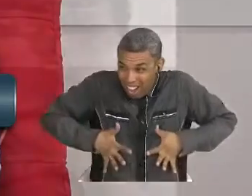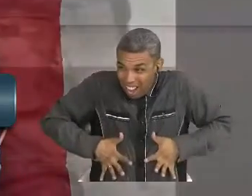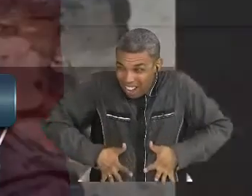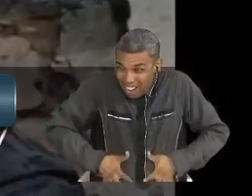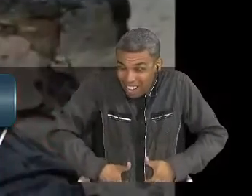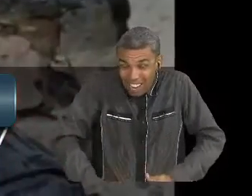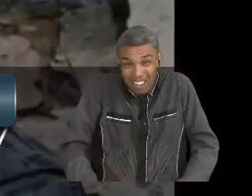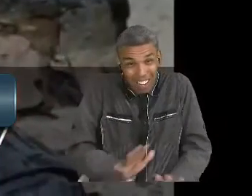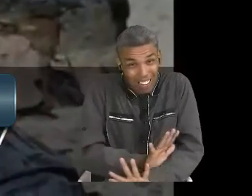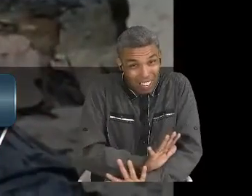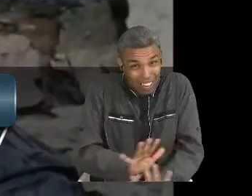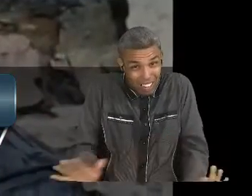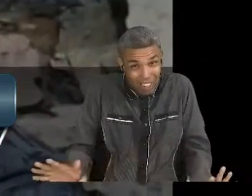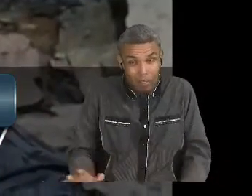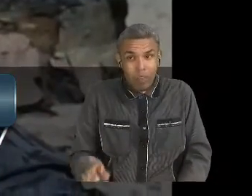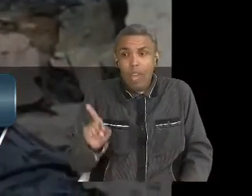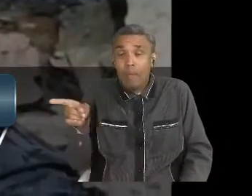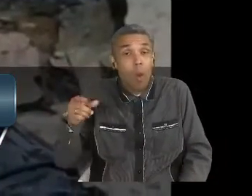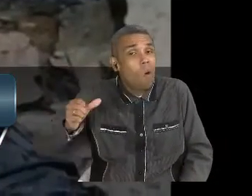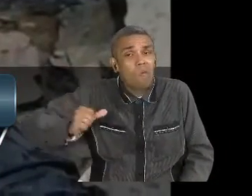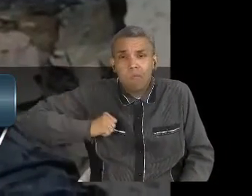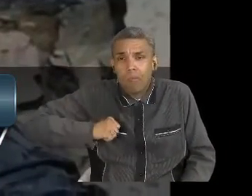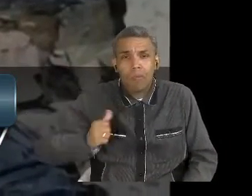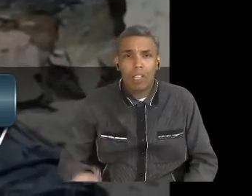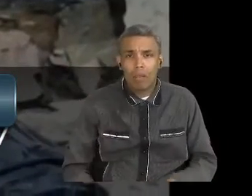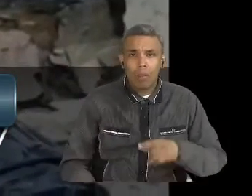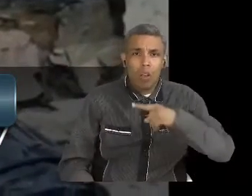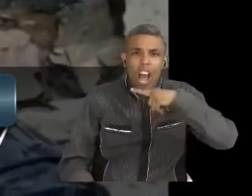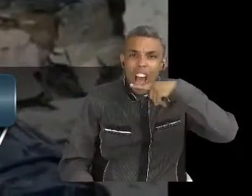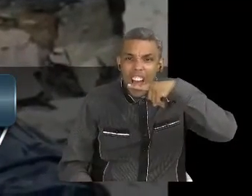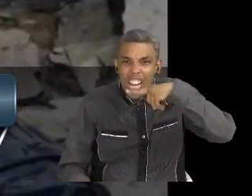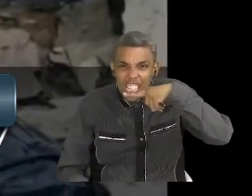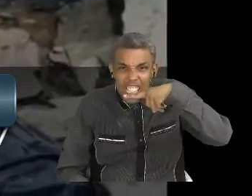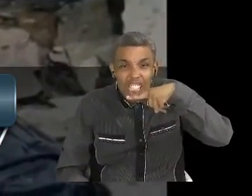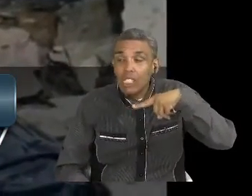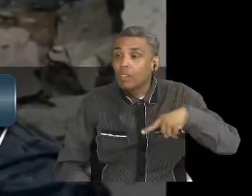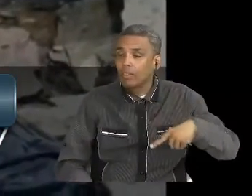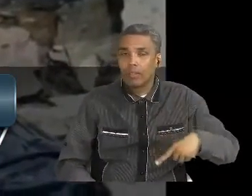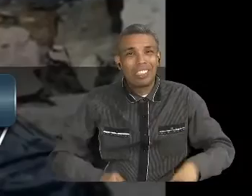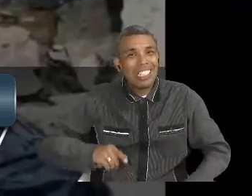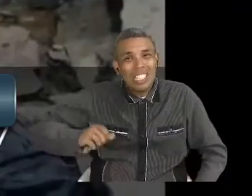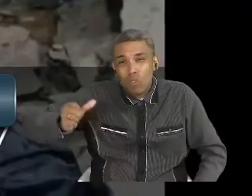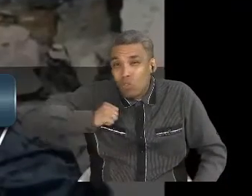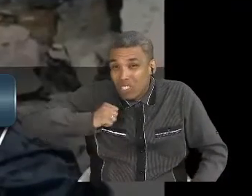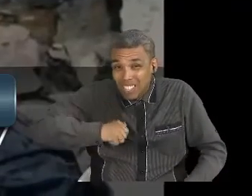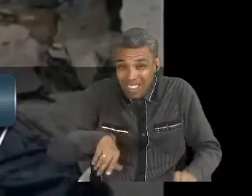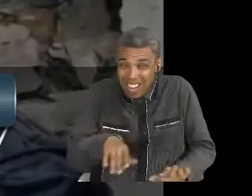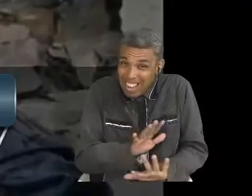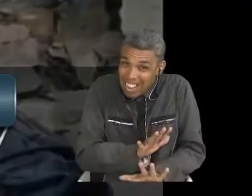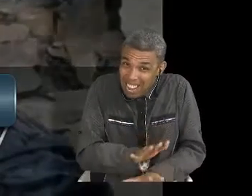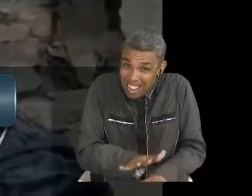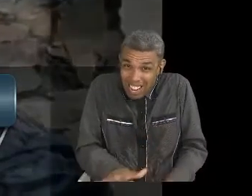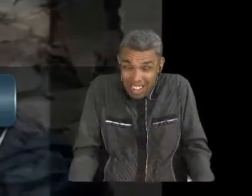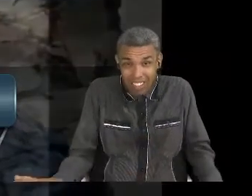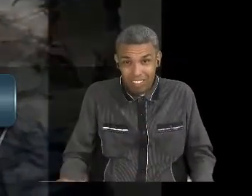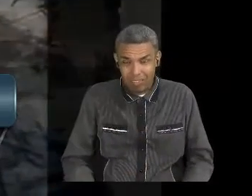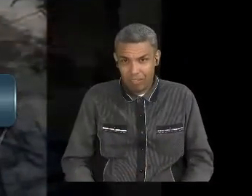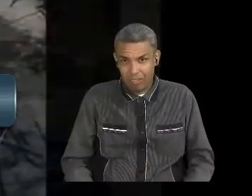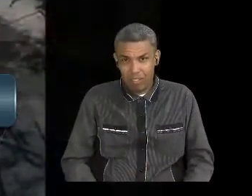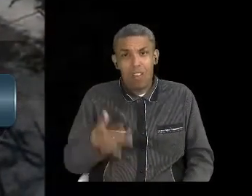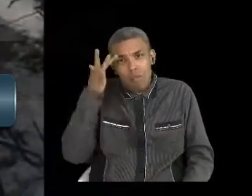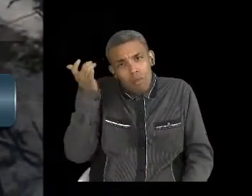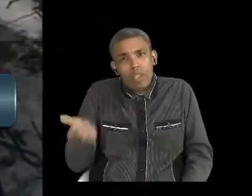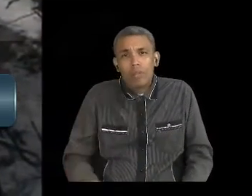siquiera bañarse los dientes o poderse enjuagar, porque no tienen en este momento nuestros hermanos en Mocoa esas